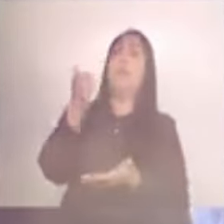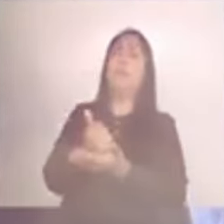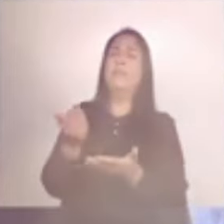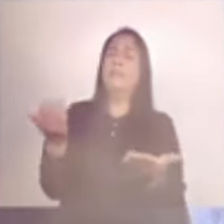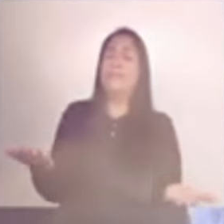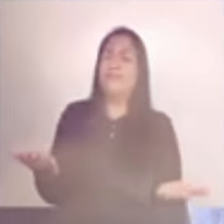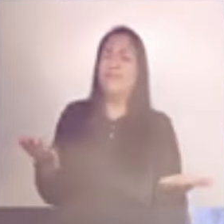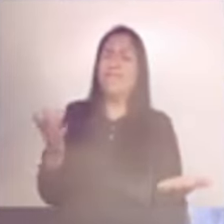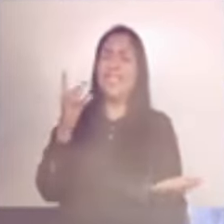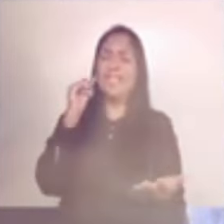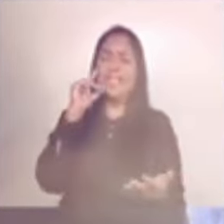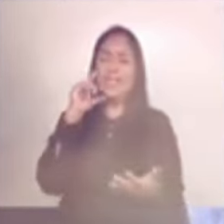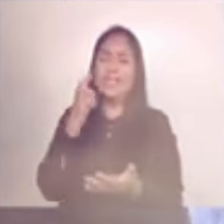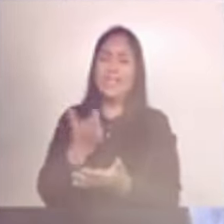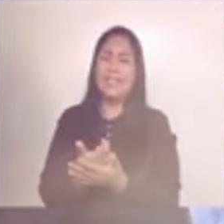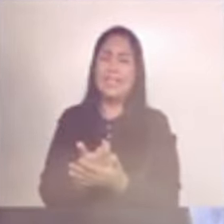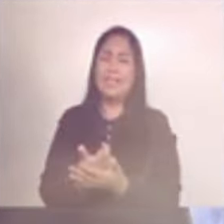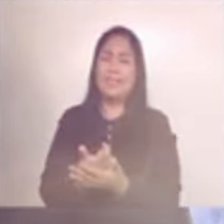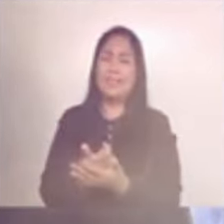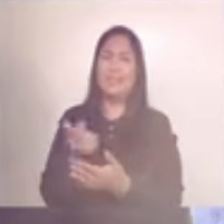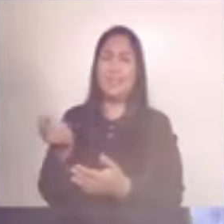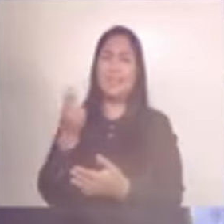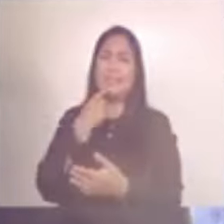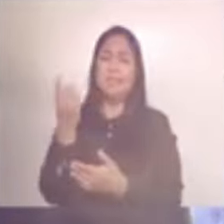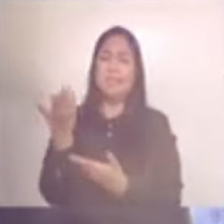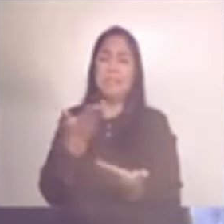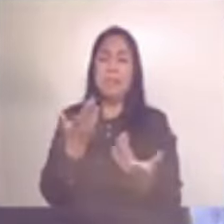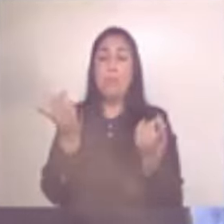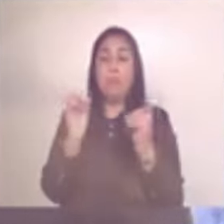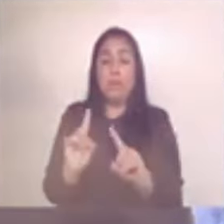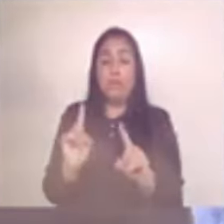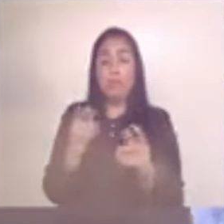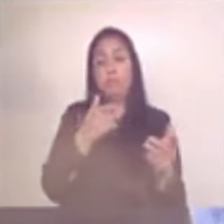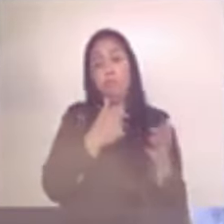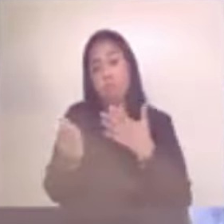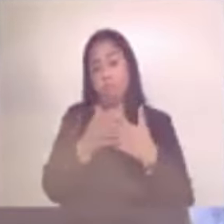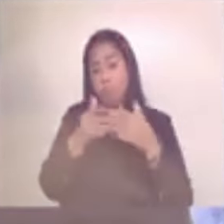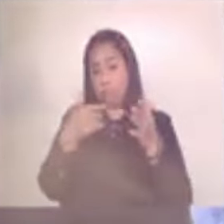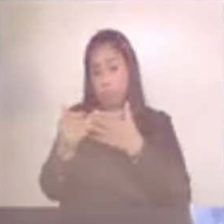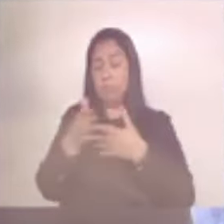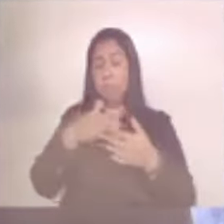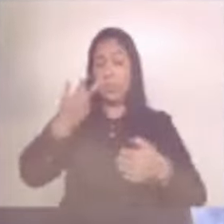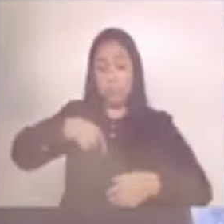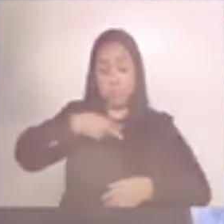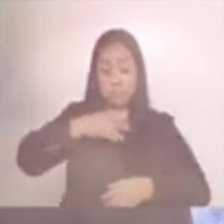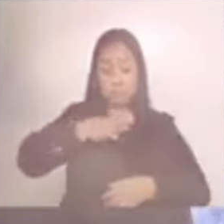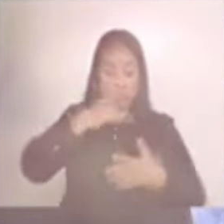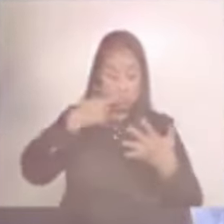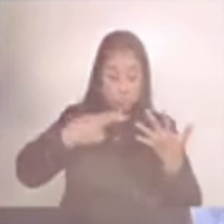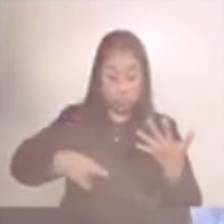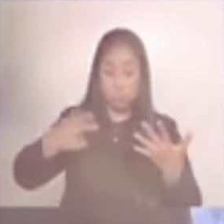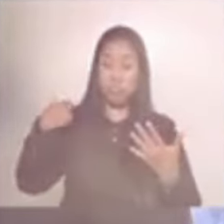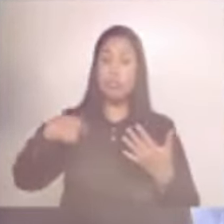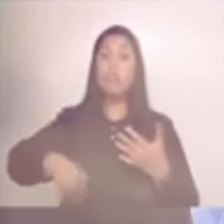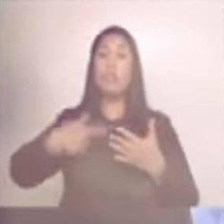los recursos que necesita el gobierno para poder atenderlo. Pero de cualquier manera, con los recursos que tenga disponibles y con el apoyo de